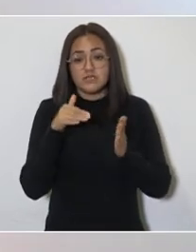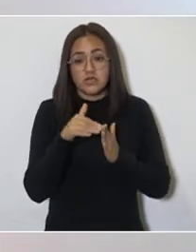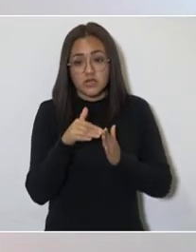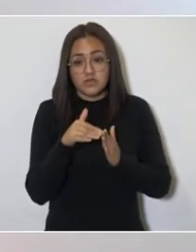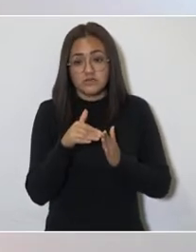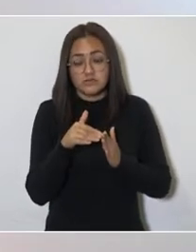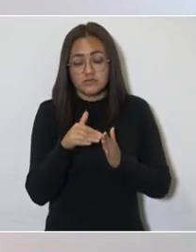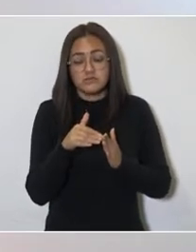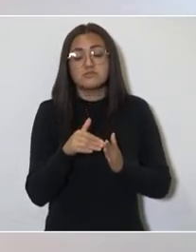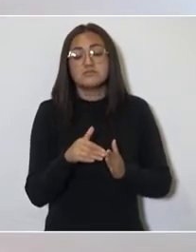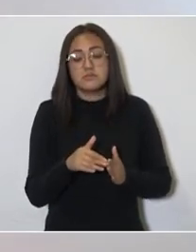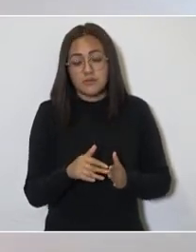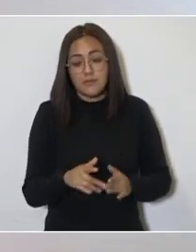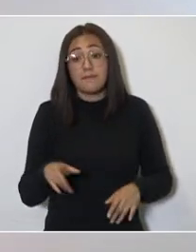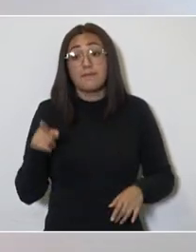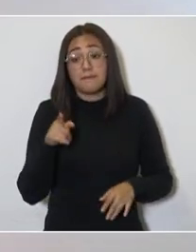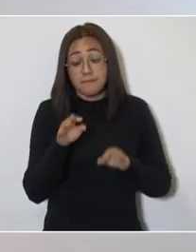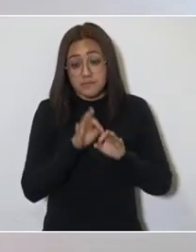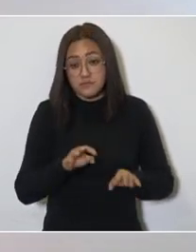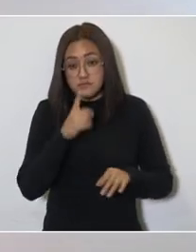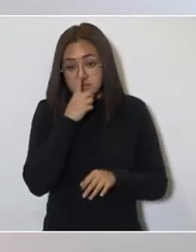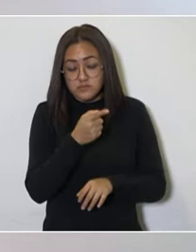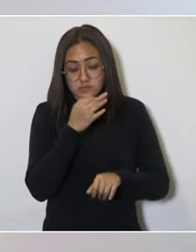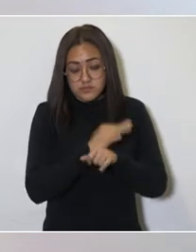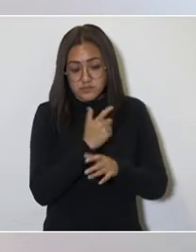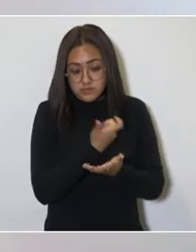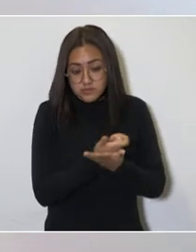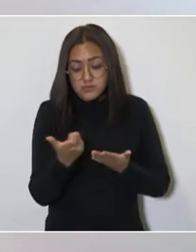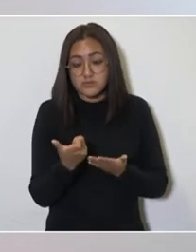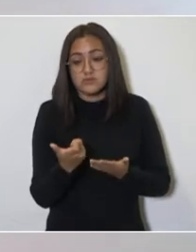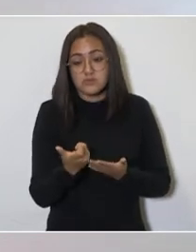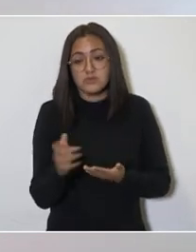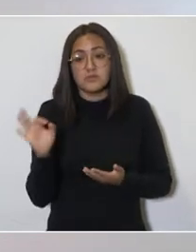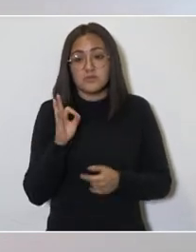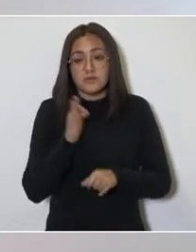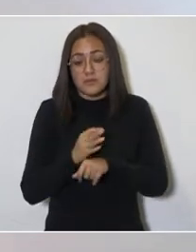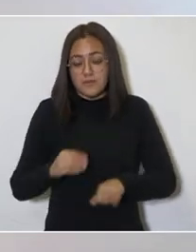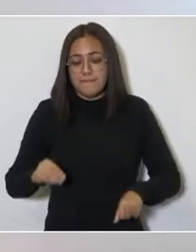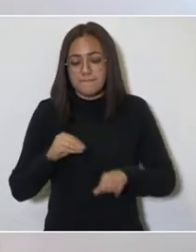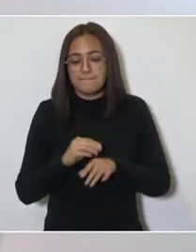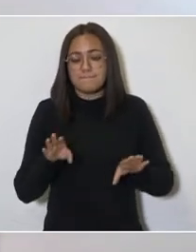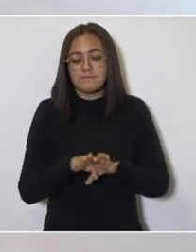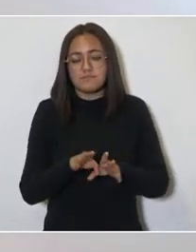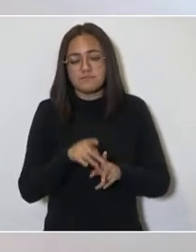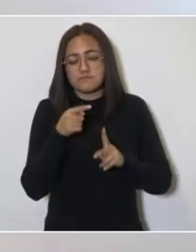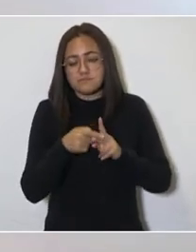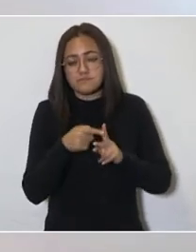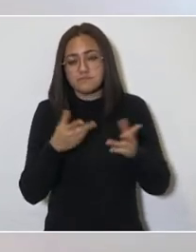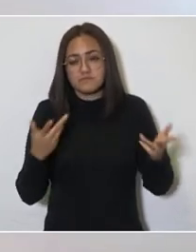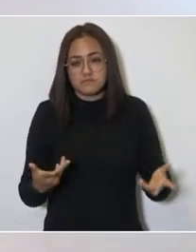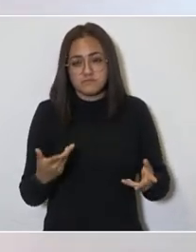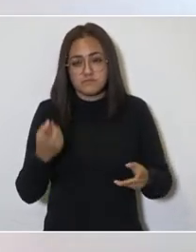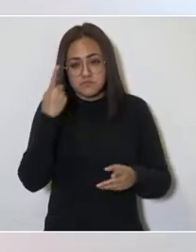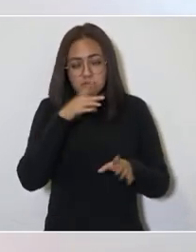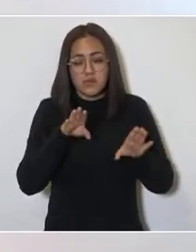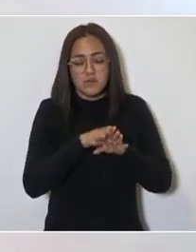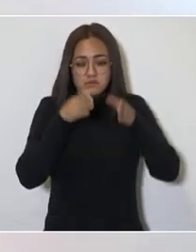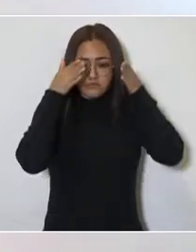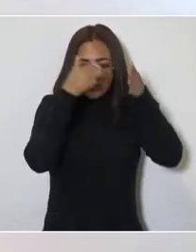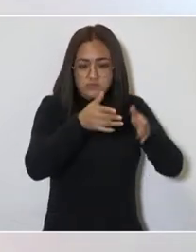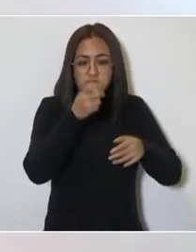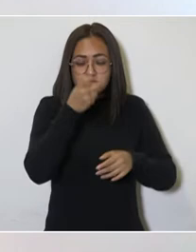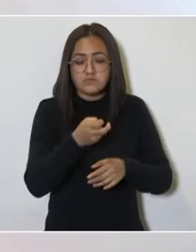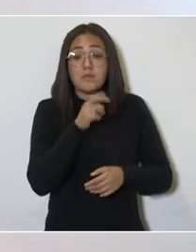pesos. Es importante destacar que este presupuesto, si bien es cierto que se asigna por fórmulas, estas fórmulas van encaminadas a